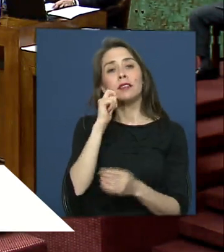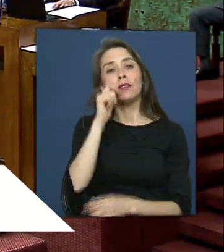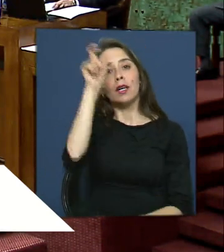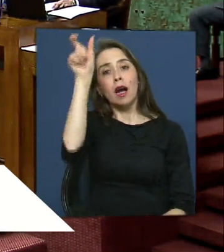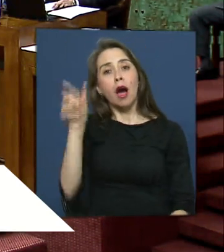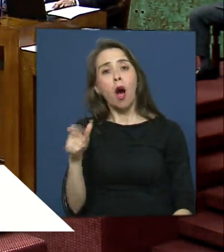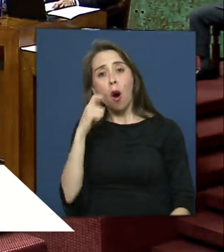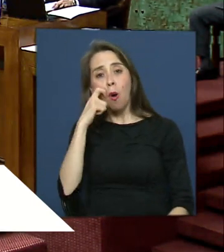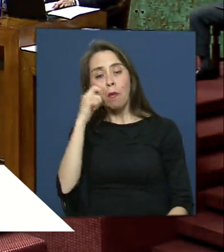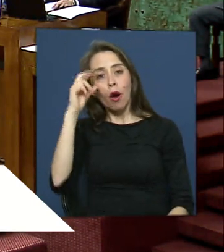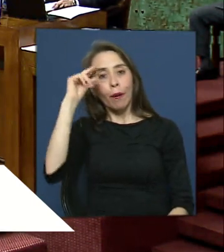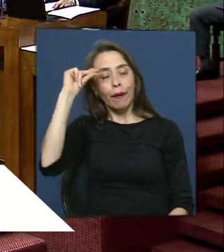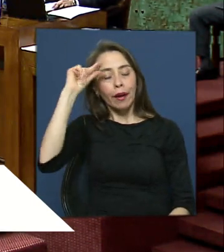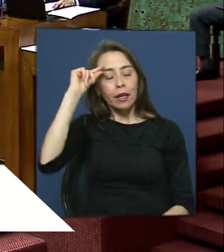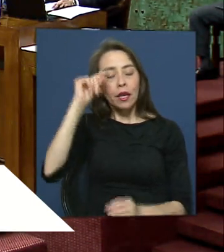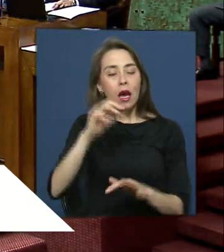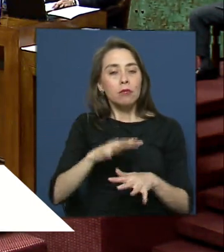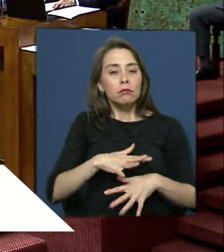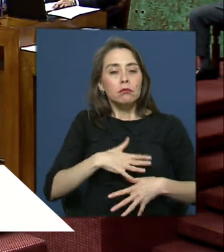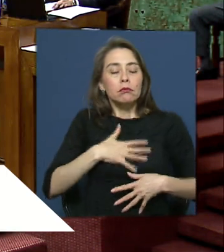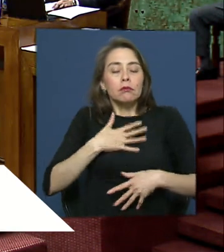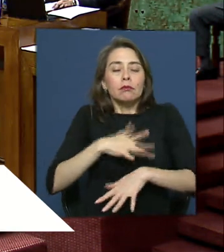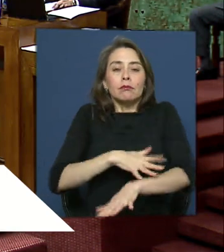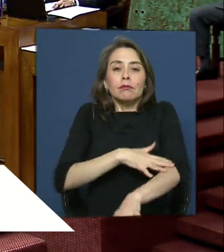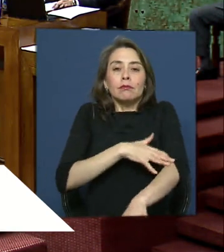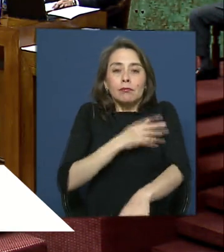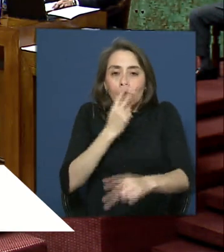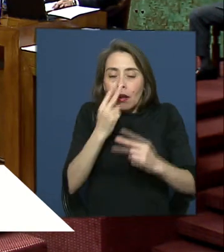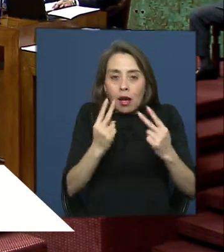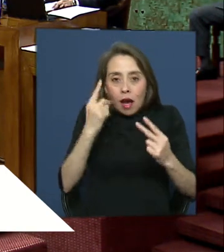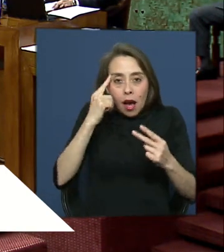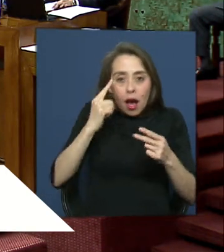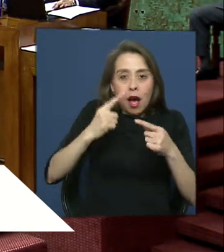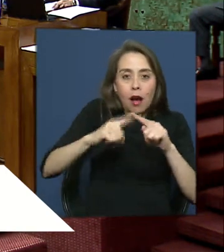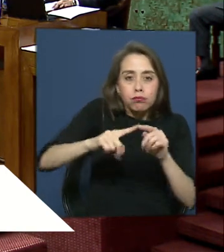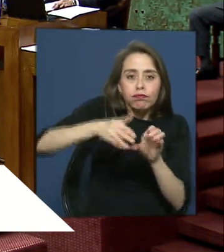de sensibilidad, de inspiración, pero también de funcionalidad.